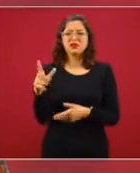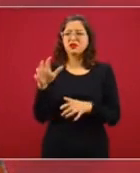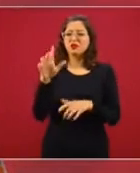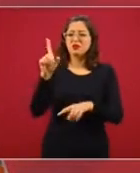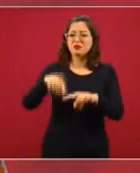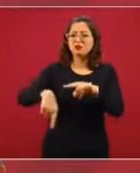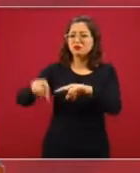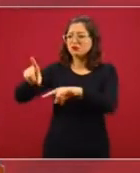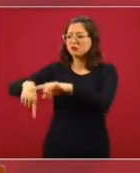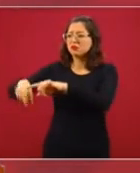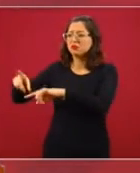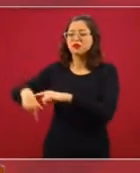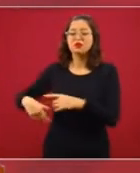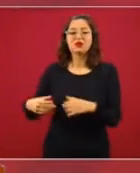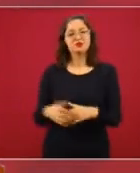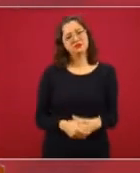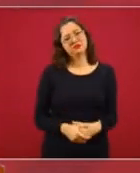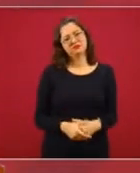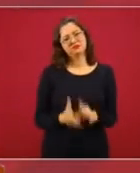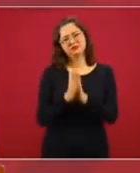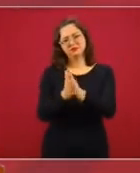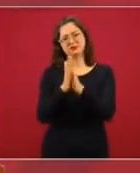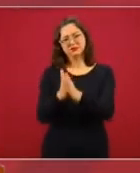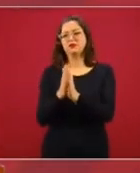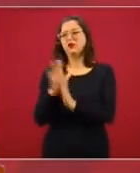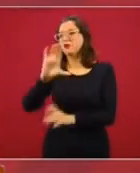Sacaron hasta una foto de unos jaguares de África.